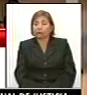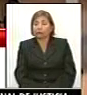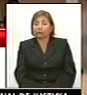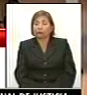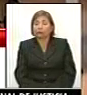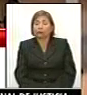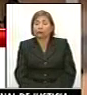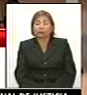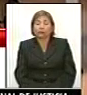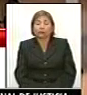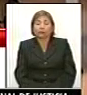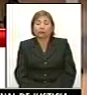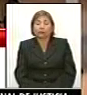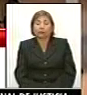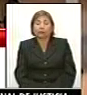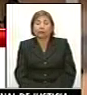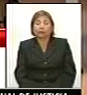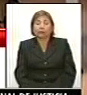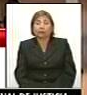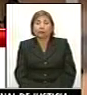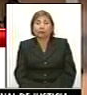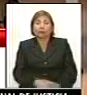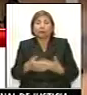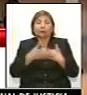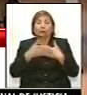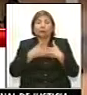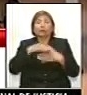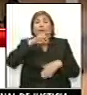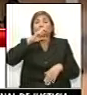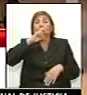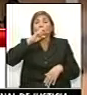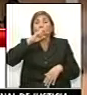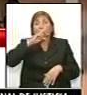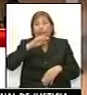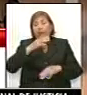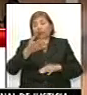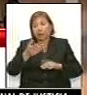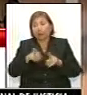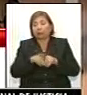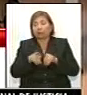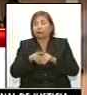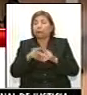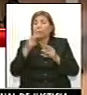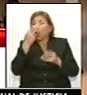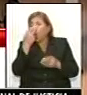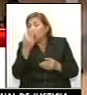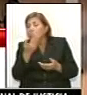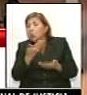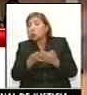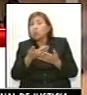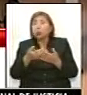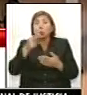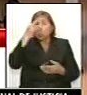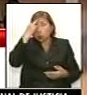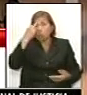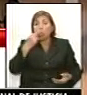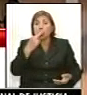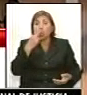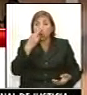Había un numeral que decía acerca del Papa, de cómo se llama, que hay que mirar siempre a Roma.